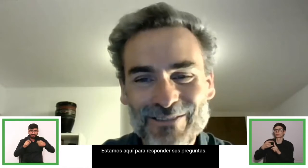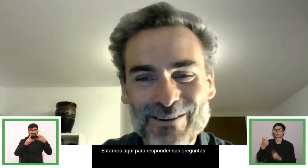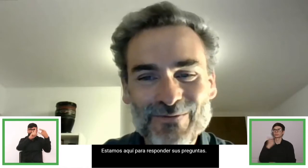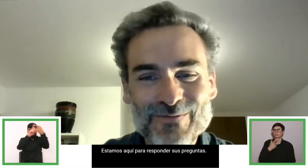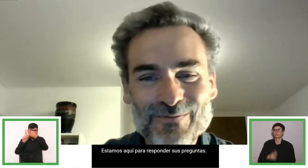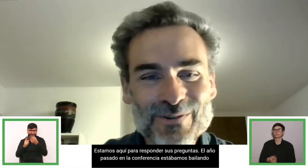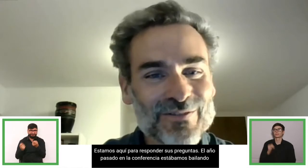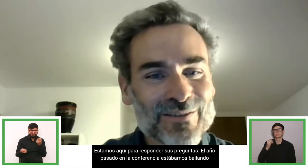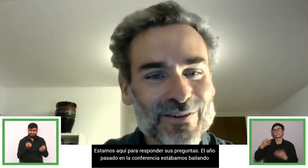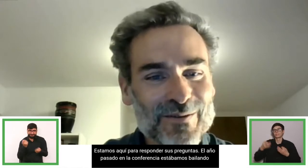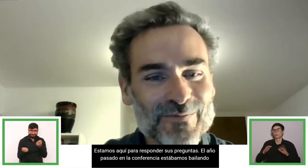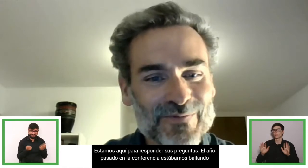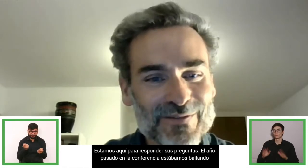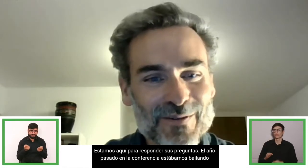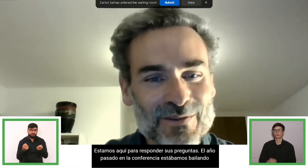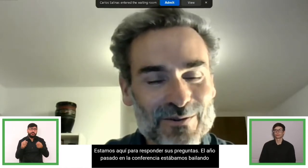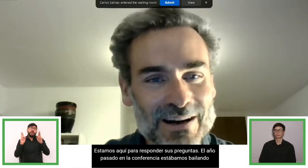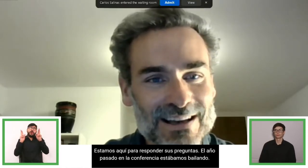Sí, gracias.